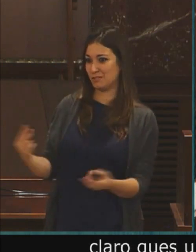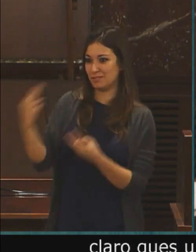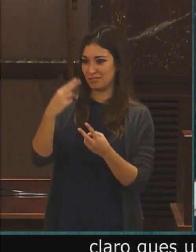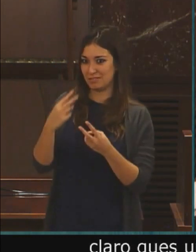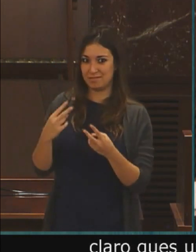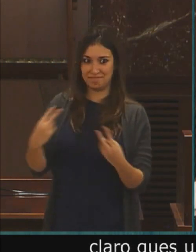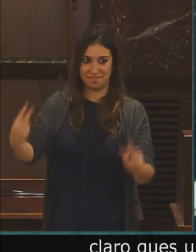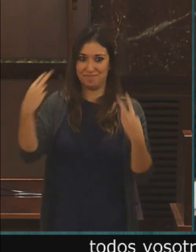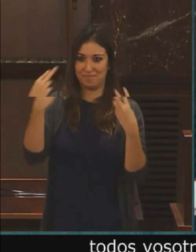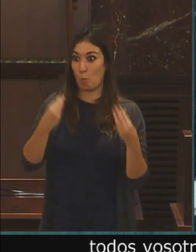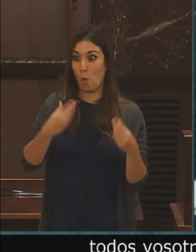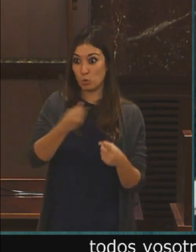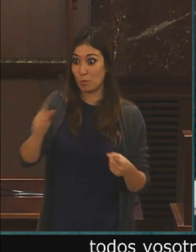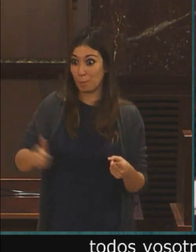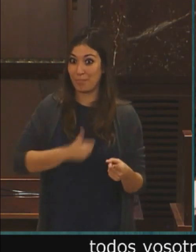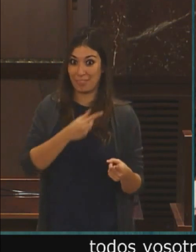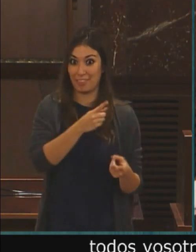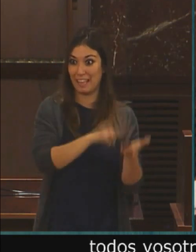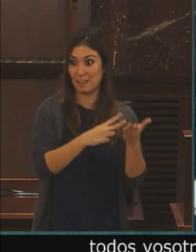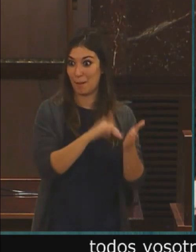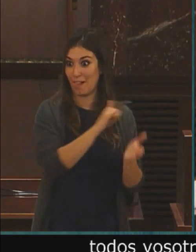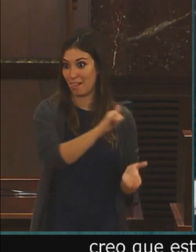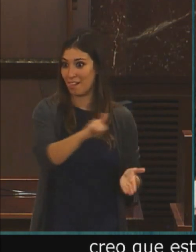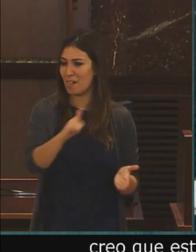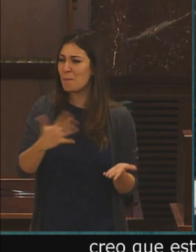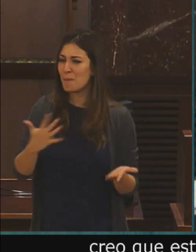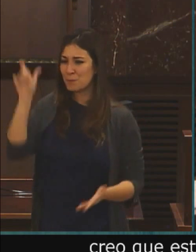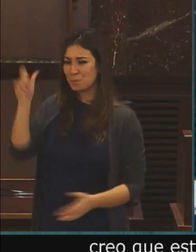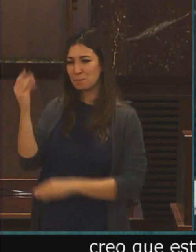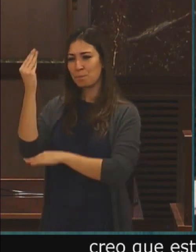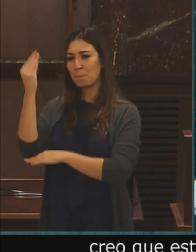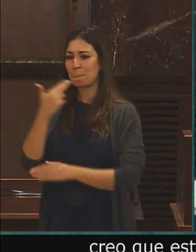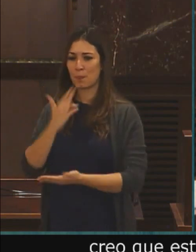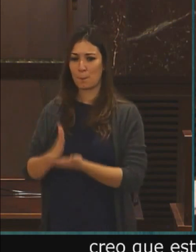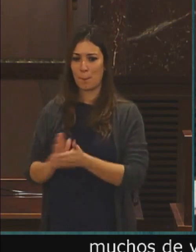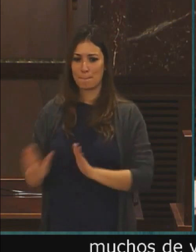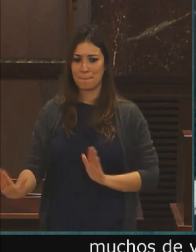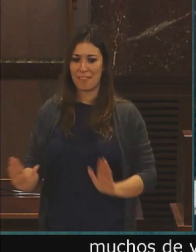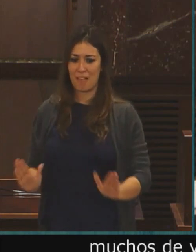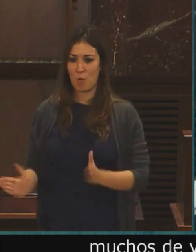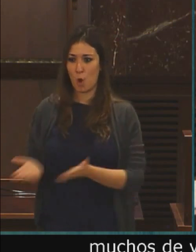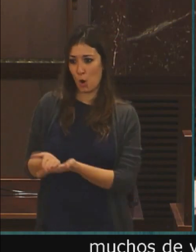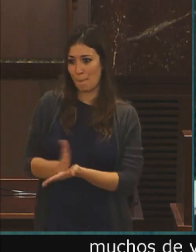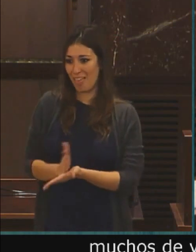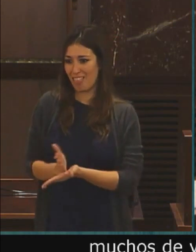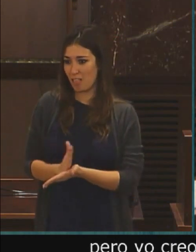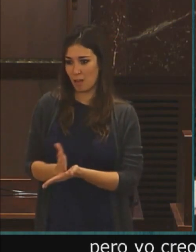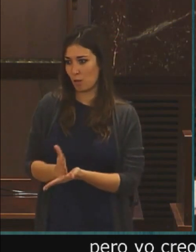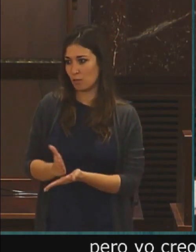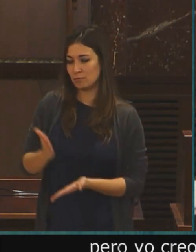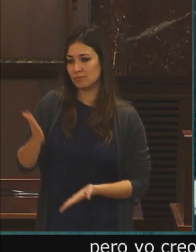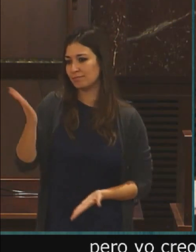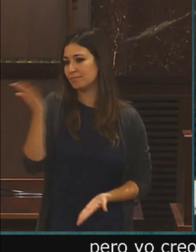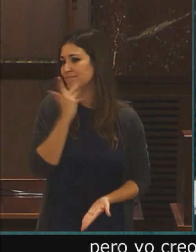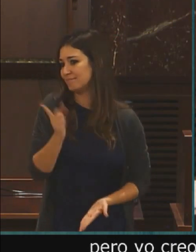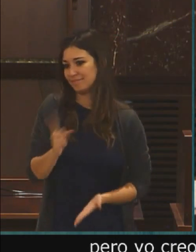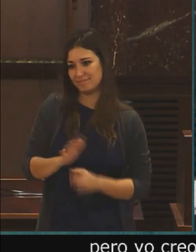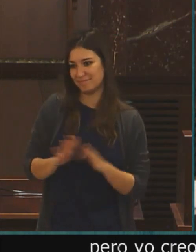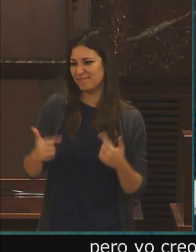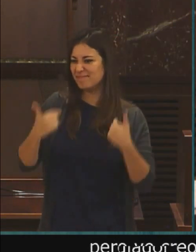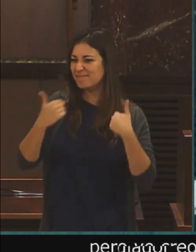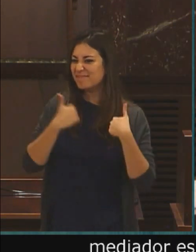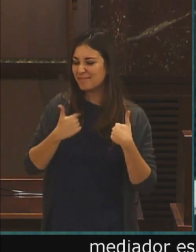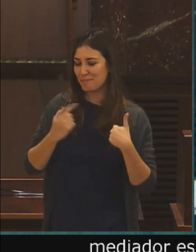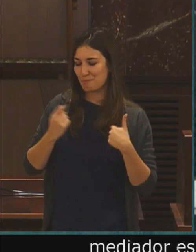delante, muchos de vosotros sois intérpretes, pero yo creo que la figura del mediador es muy, muy, muy poco conocida. Nuestra labor es